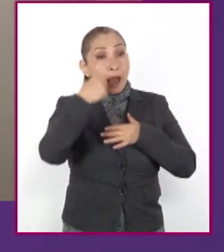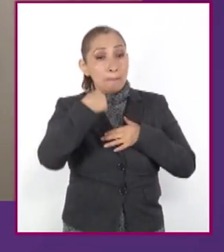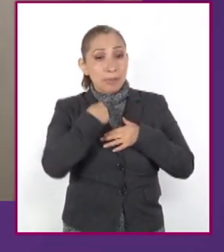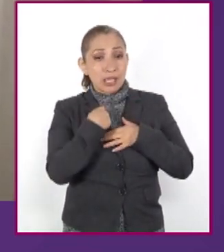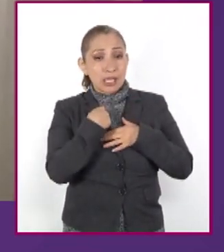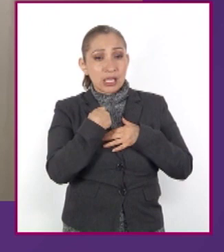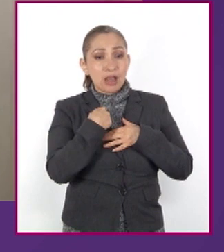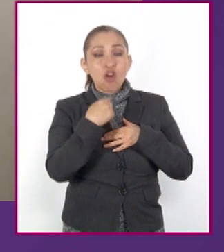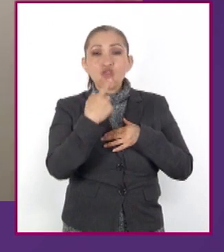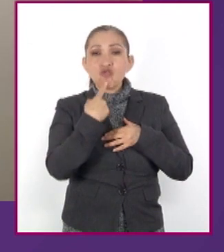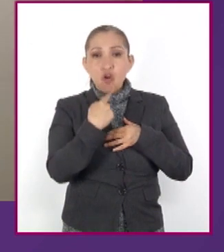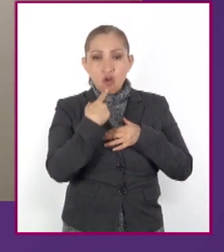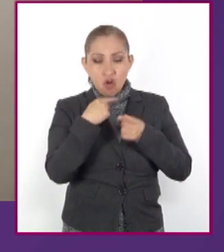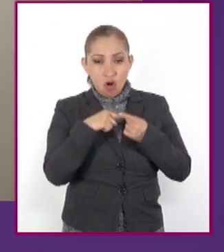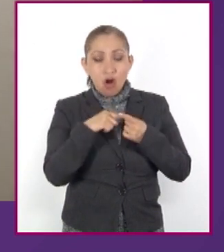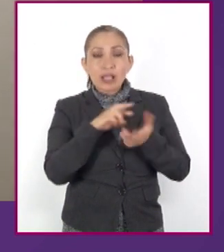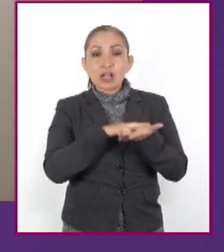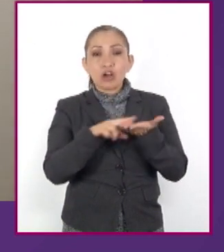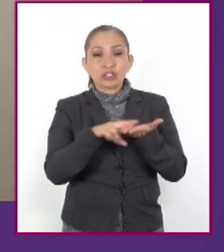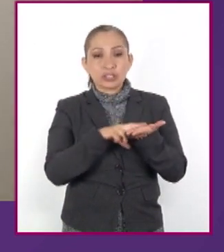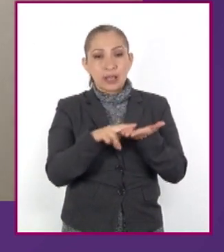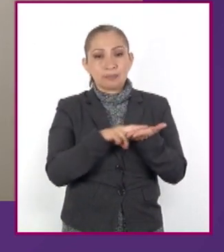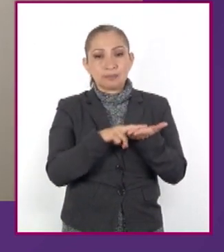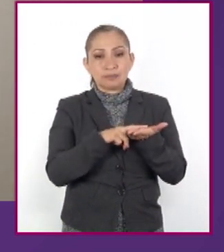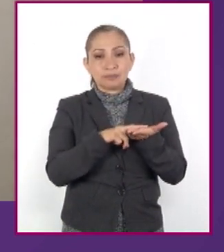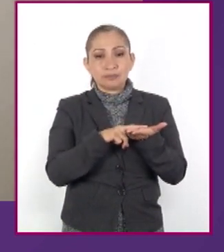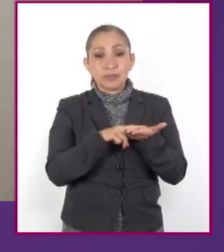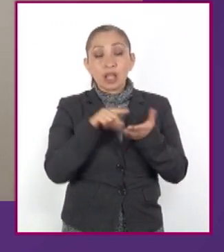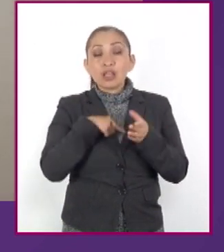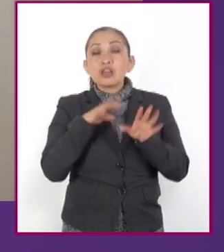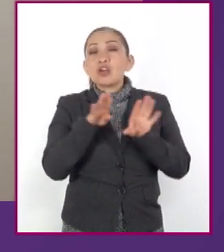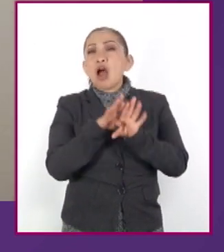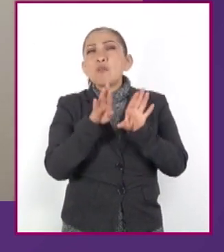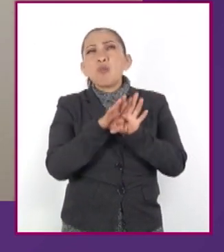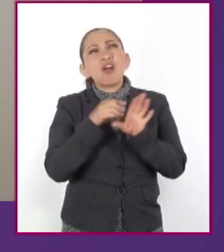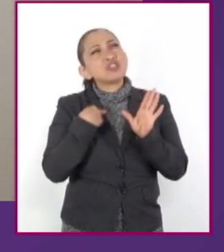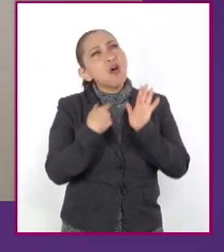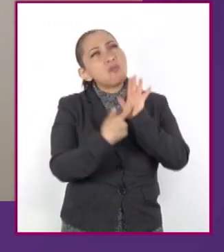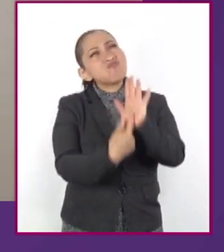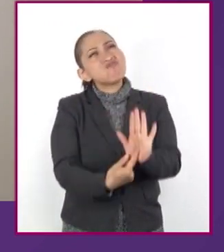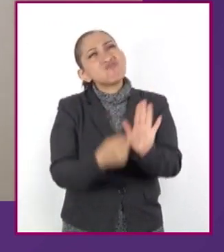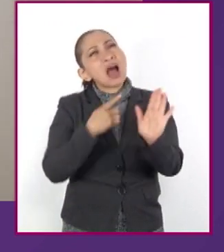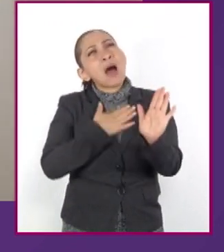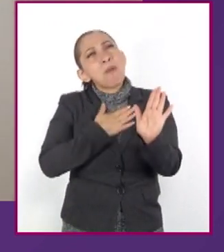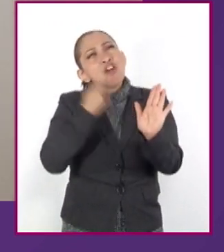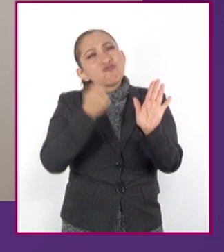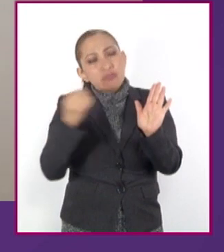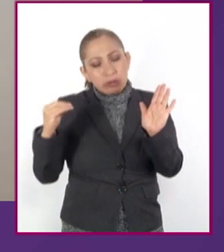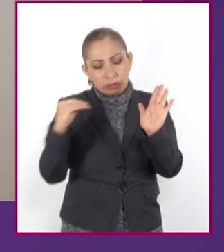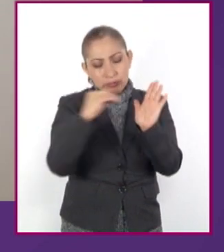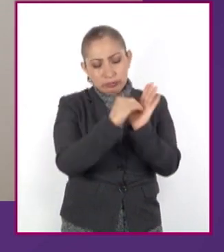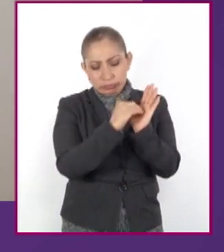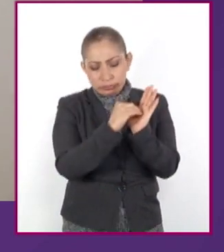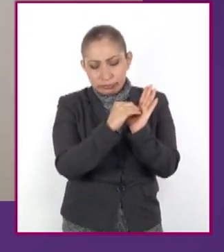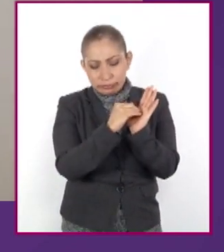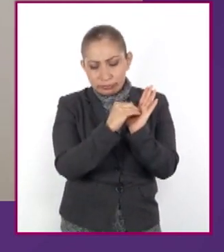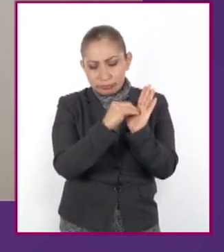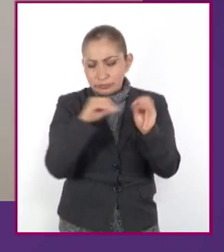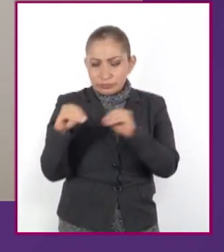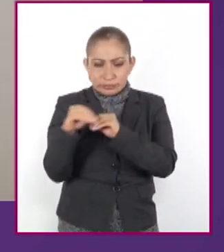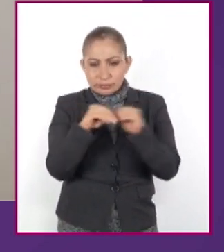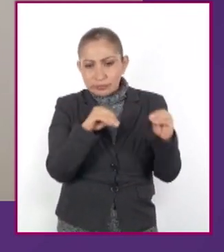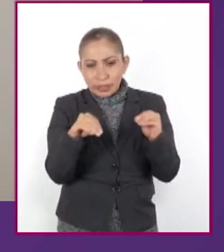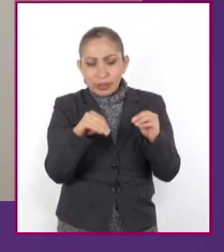son rojo y rosa. ¿Y cómo podría representar el amor con